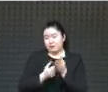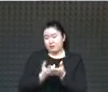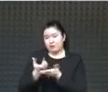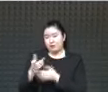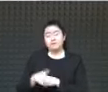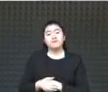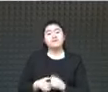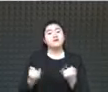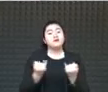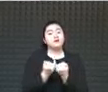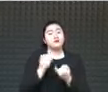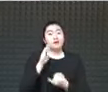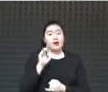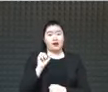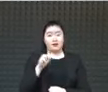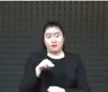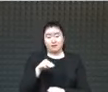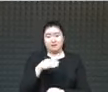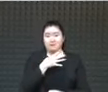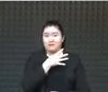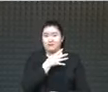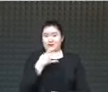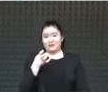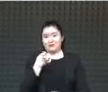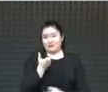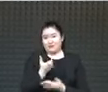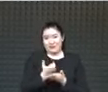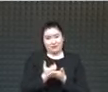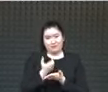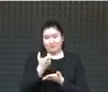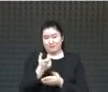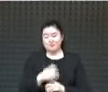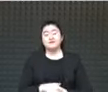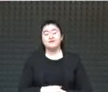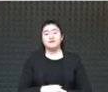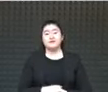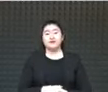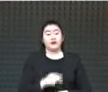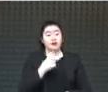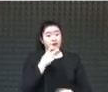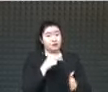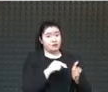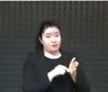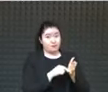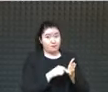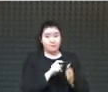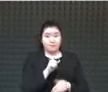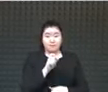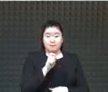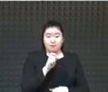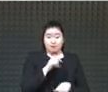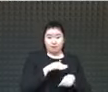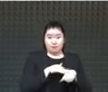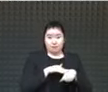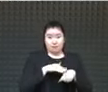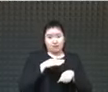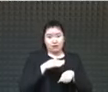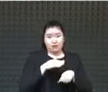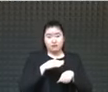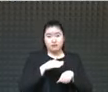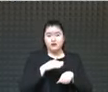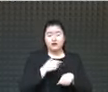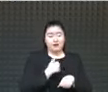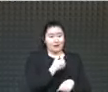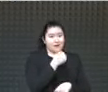múltiples 400 pesos. En 2020 el programa se amplía a nivel preescolar, primaria